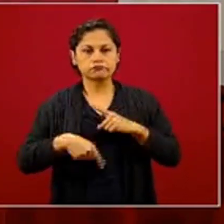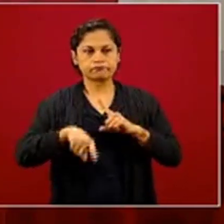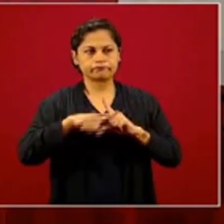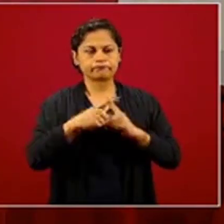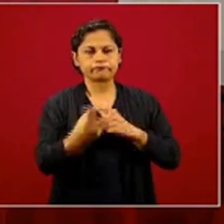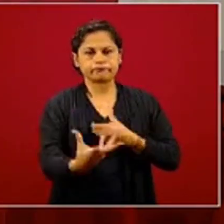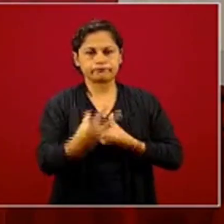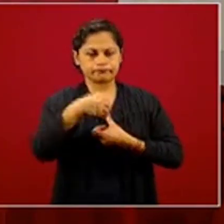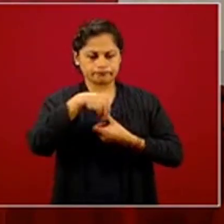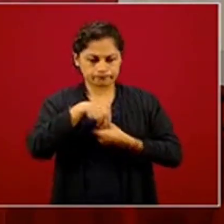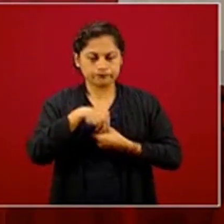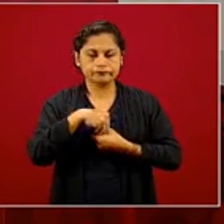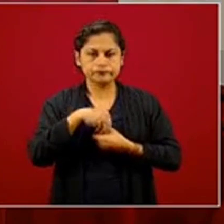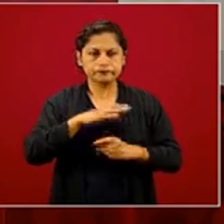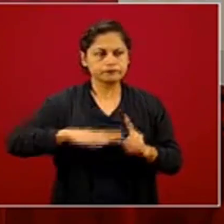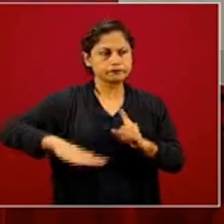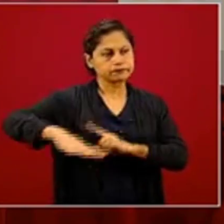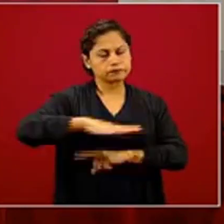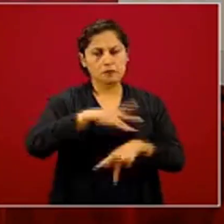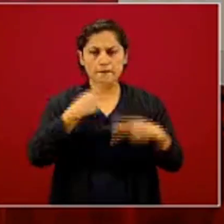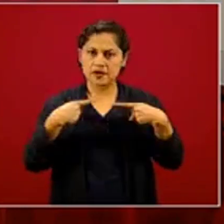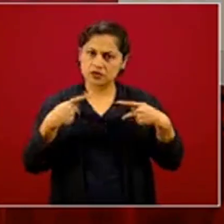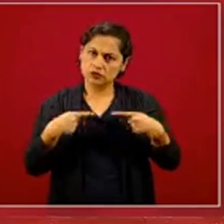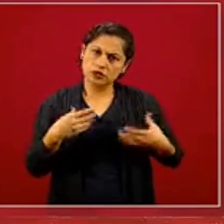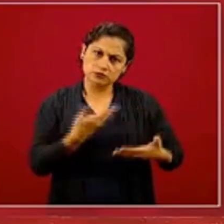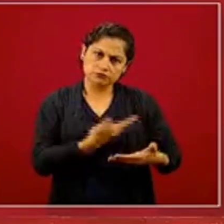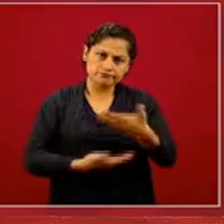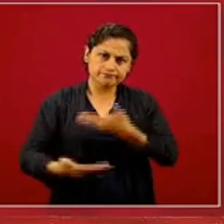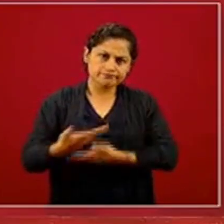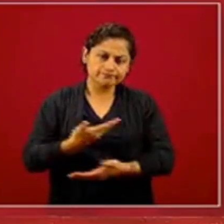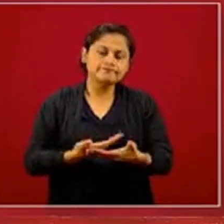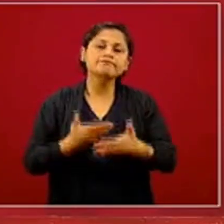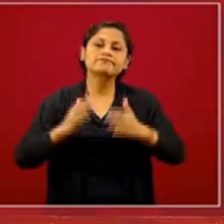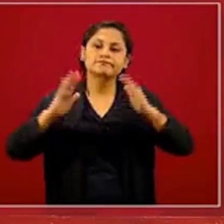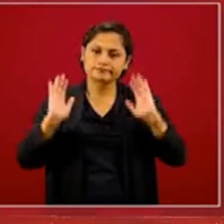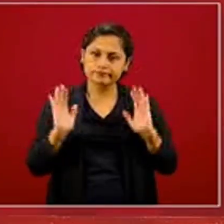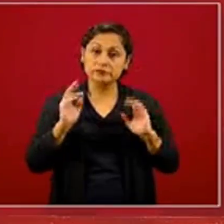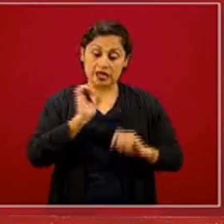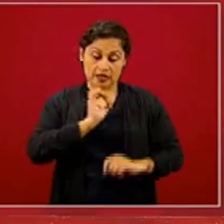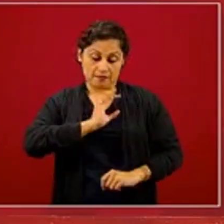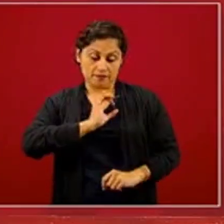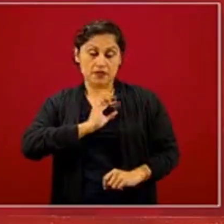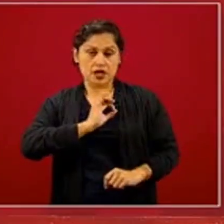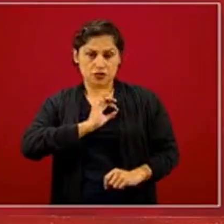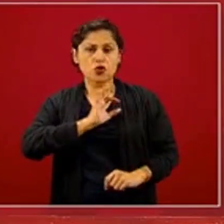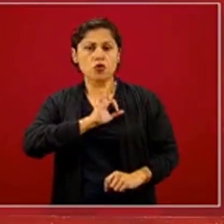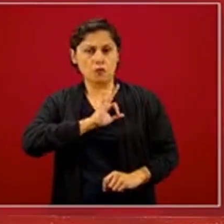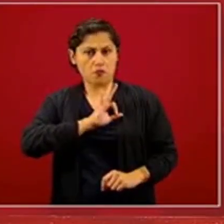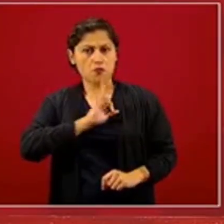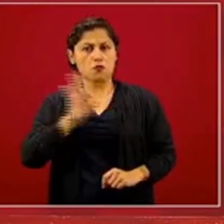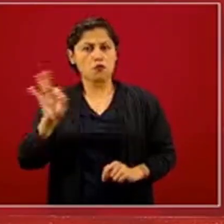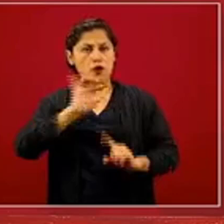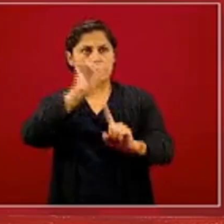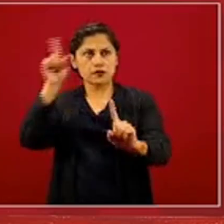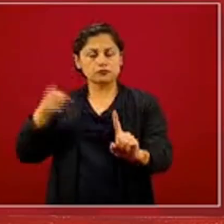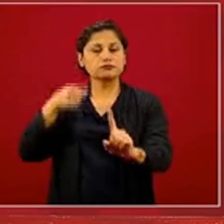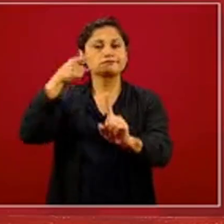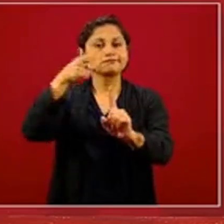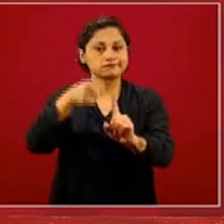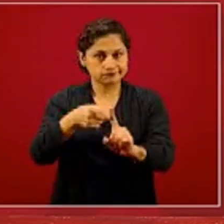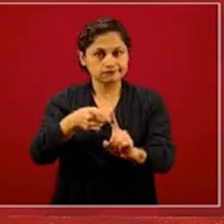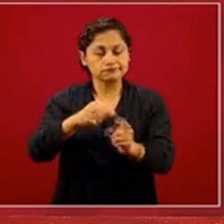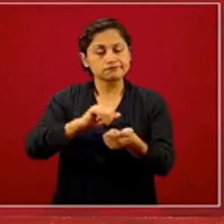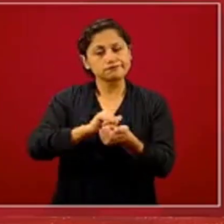por quienes nos rodean. El miedo se puede orientar y se puede canalizar y se puede atenuar y se